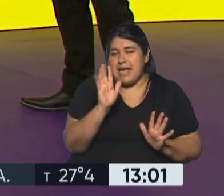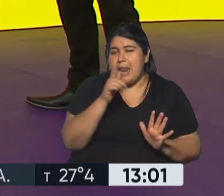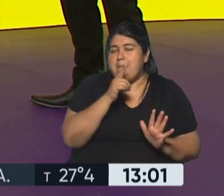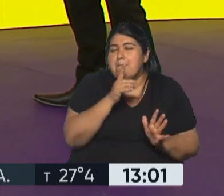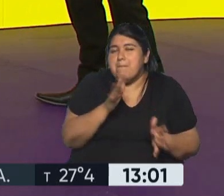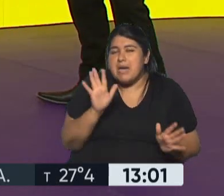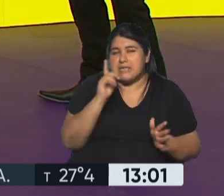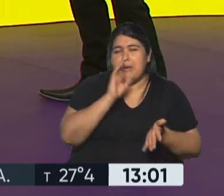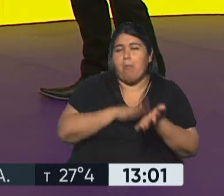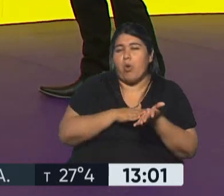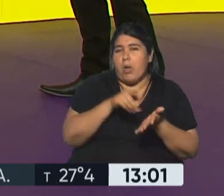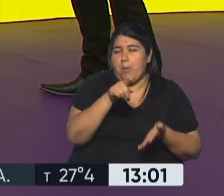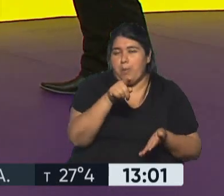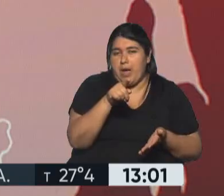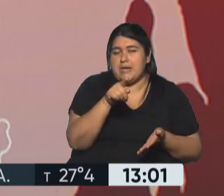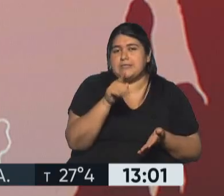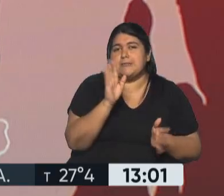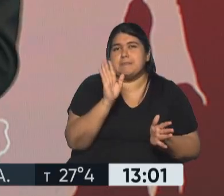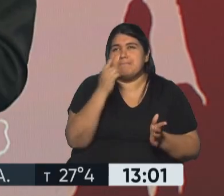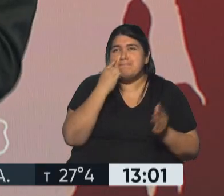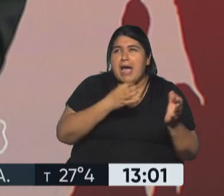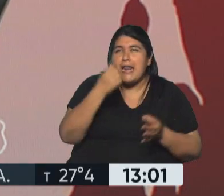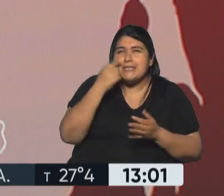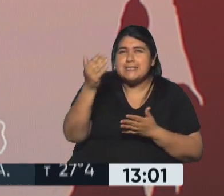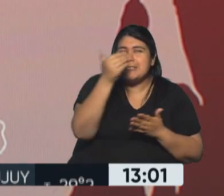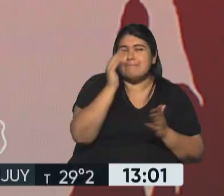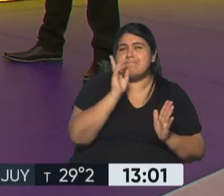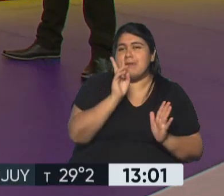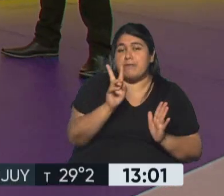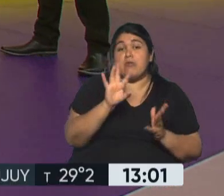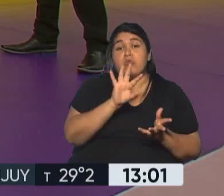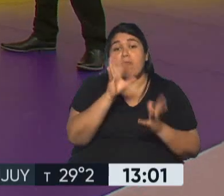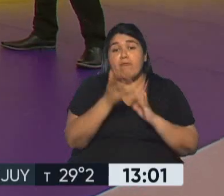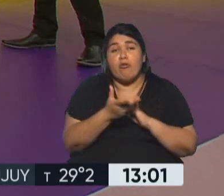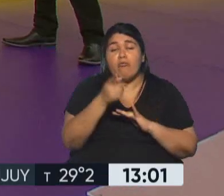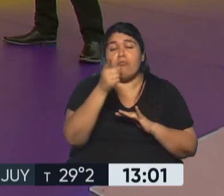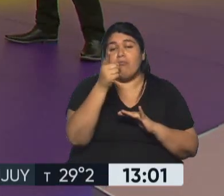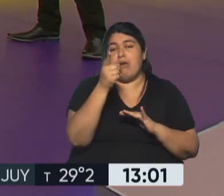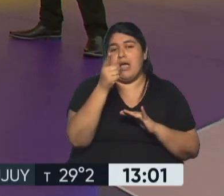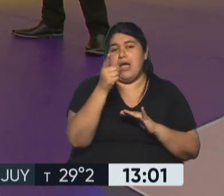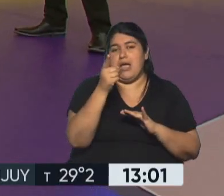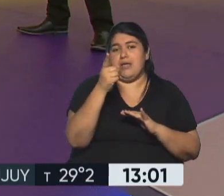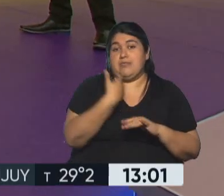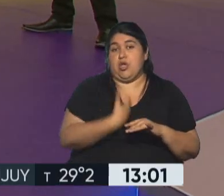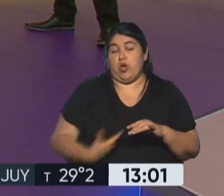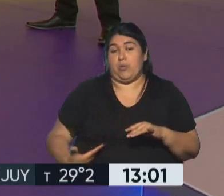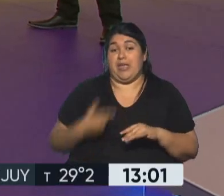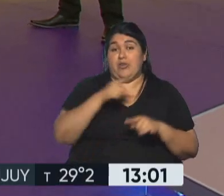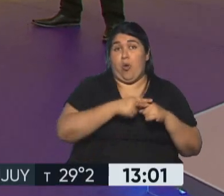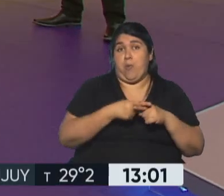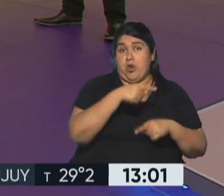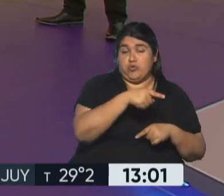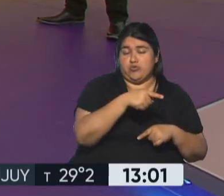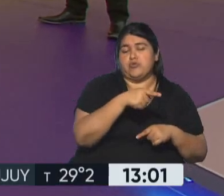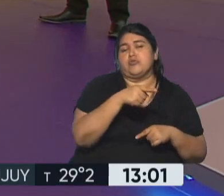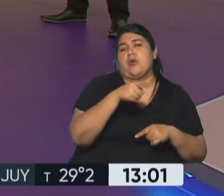porque las pruebas son y los indicios son ambiguos, pero que en una acción bastante concertada desde el gobierno bielorruso,